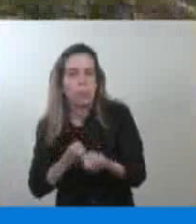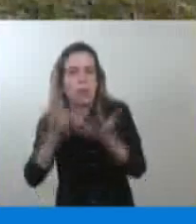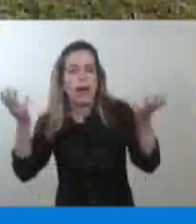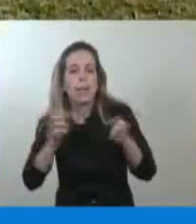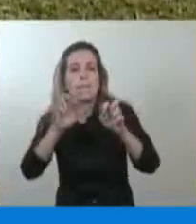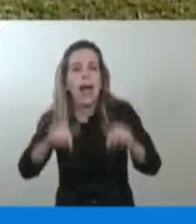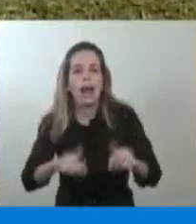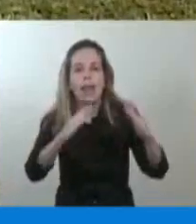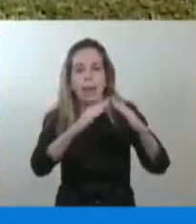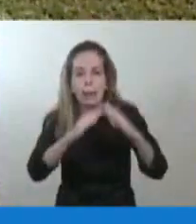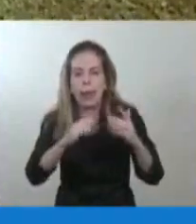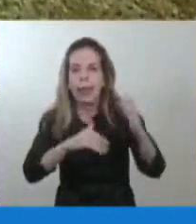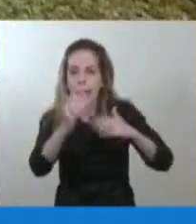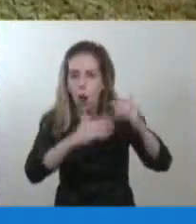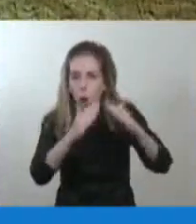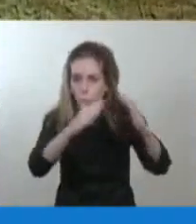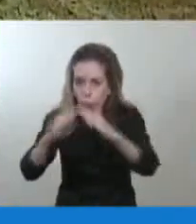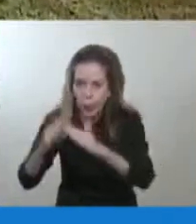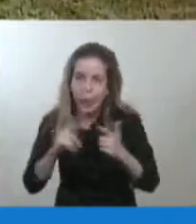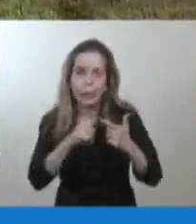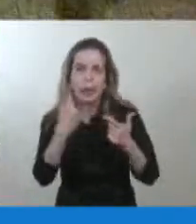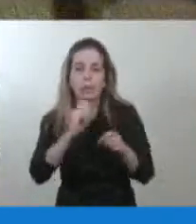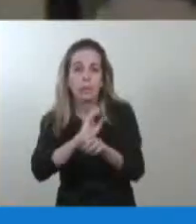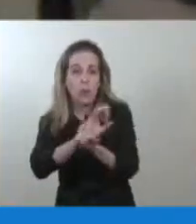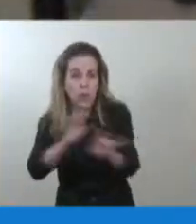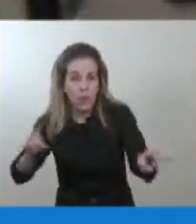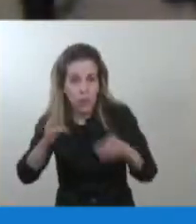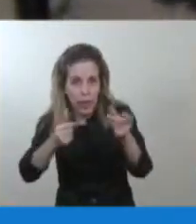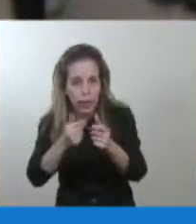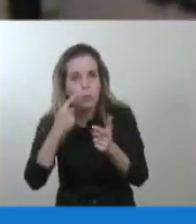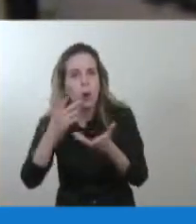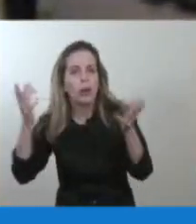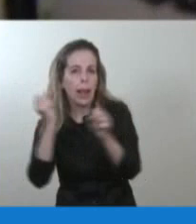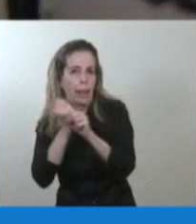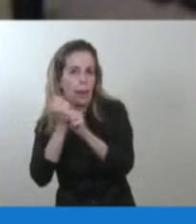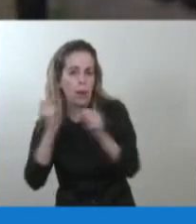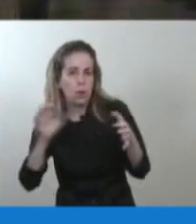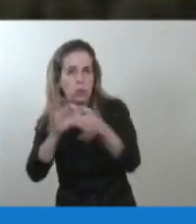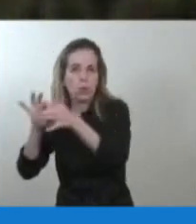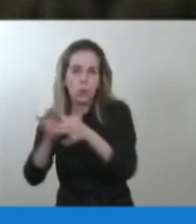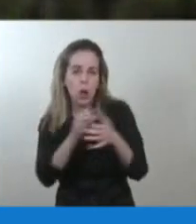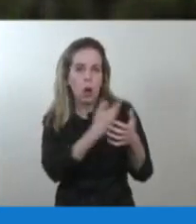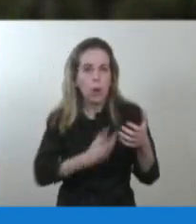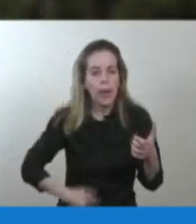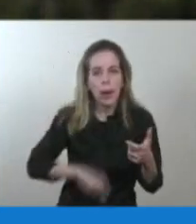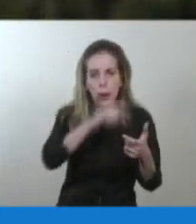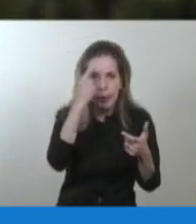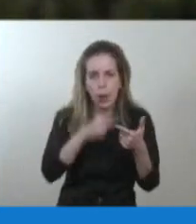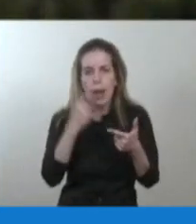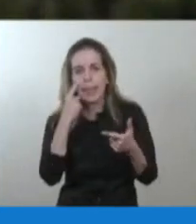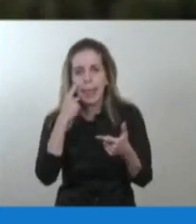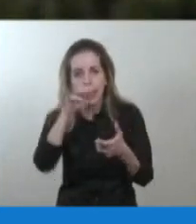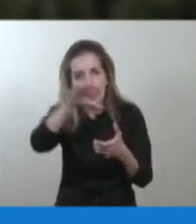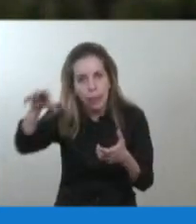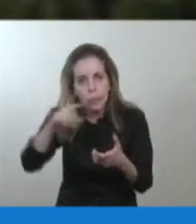después de la pandemia un trabajo mancomunado con los intendentes municipales que fomenten y mejoren